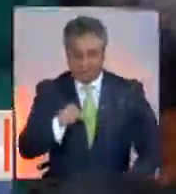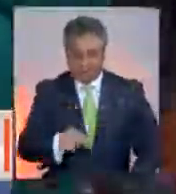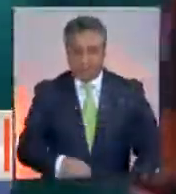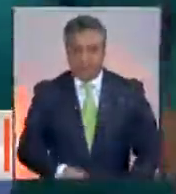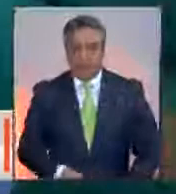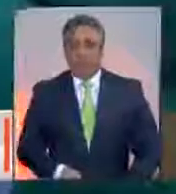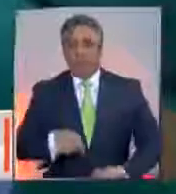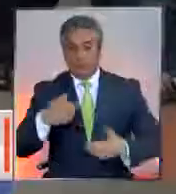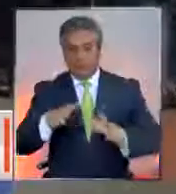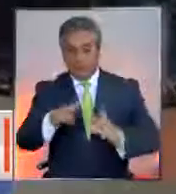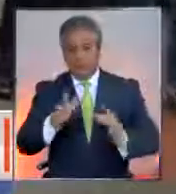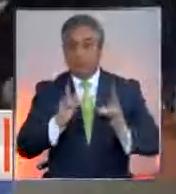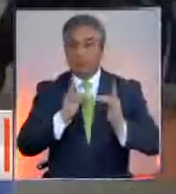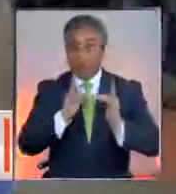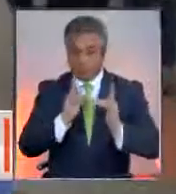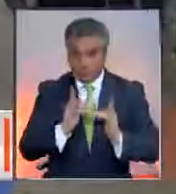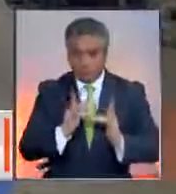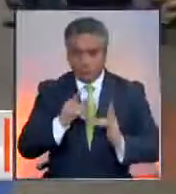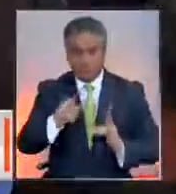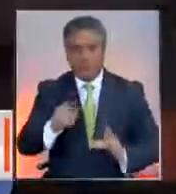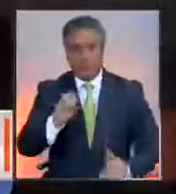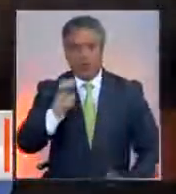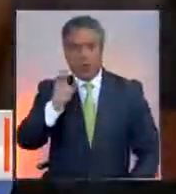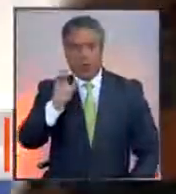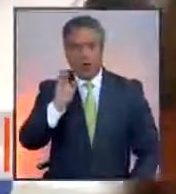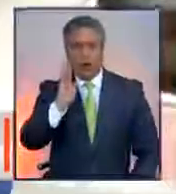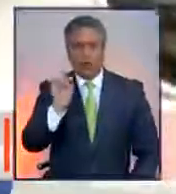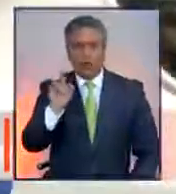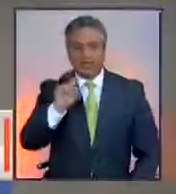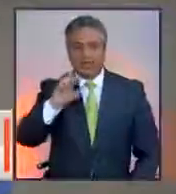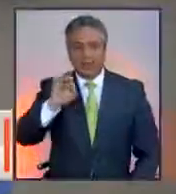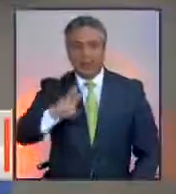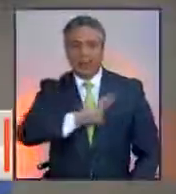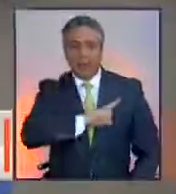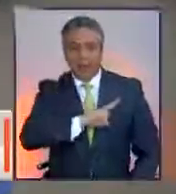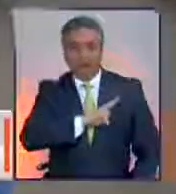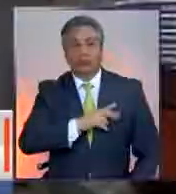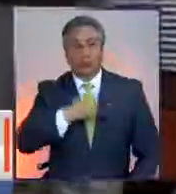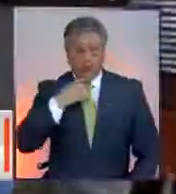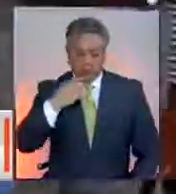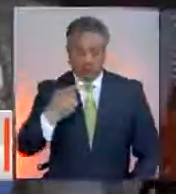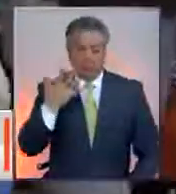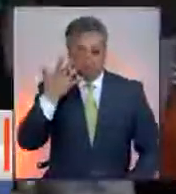En su funeral, el obispo de Valparaíso recordó que en los últimos 5 años la ciudad ha